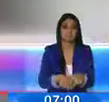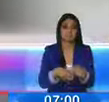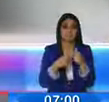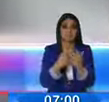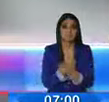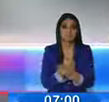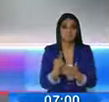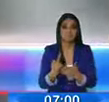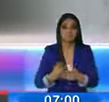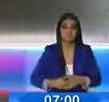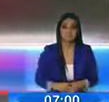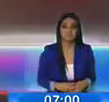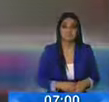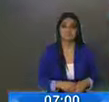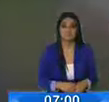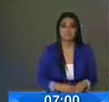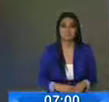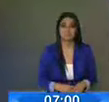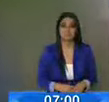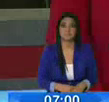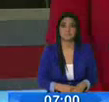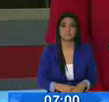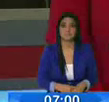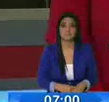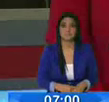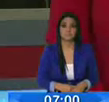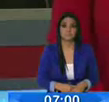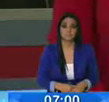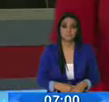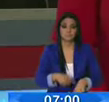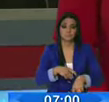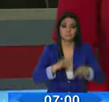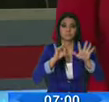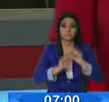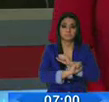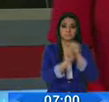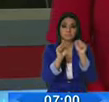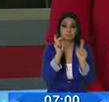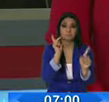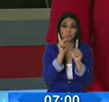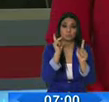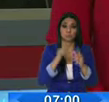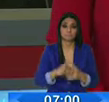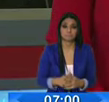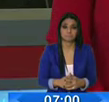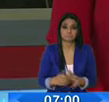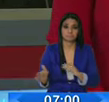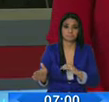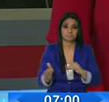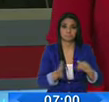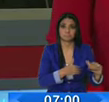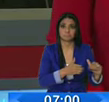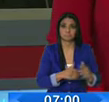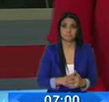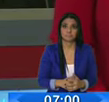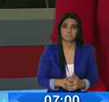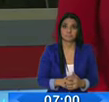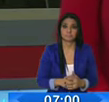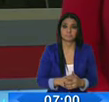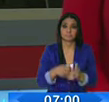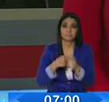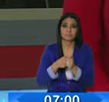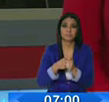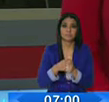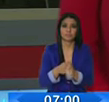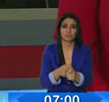informó julio césar sound 7 en punto de la mañana y tras el accidente ocasionado por una unidad del metrobús en el